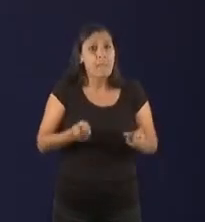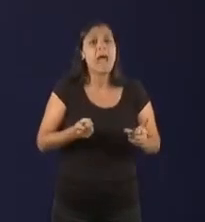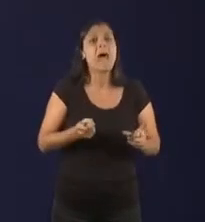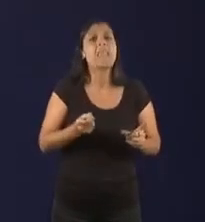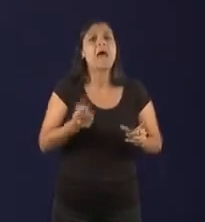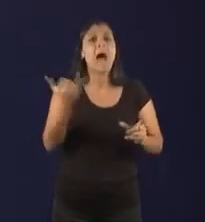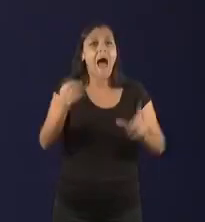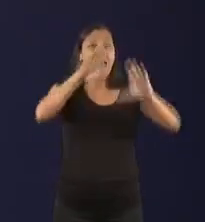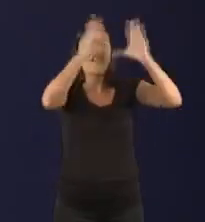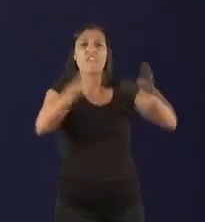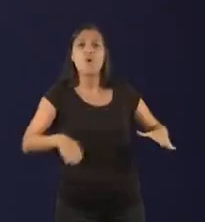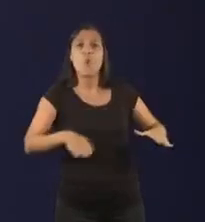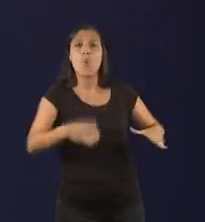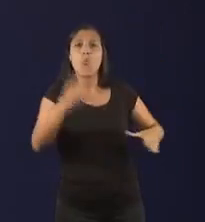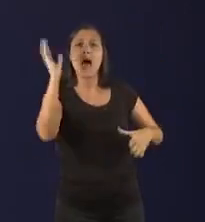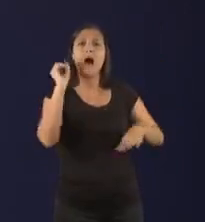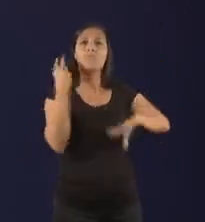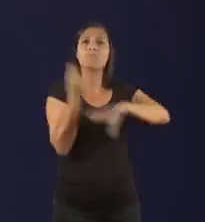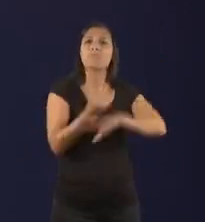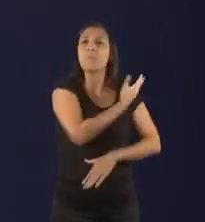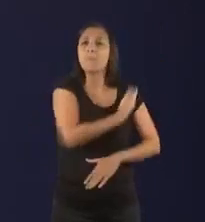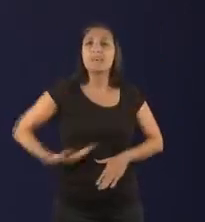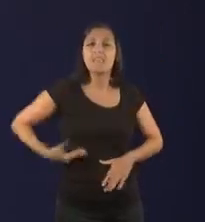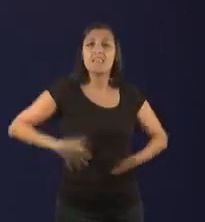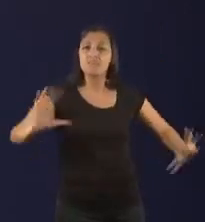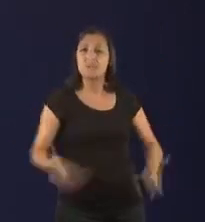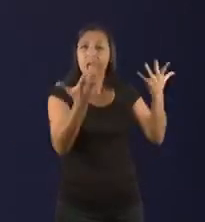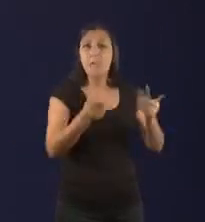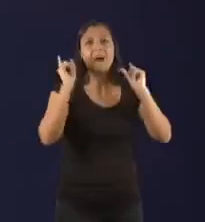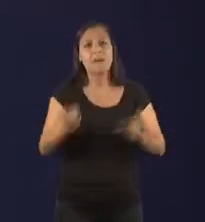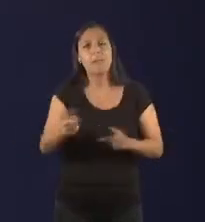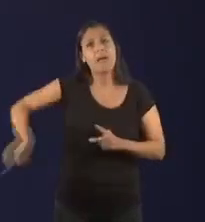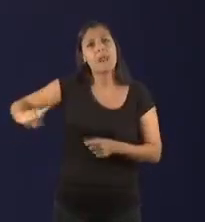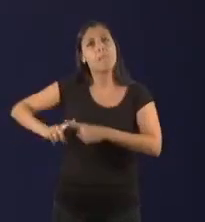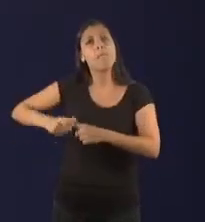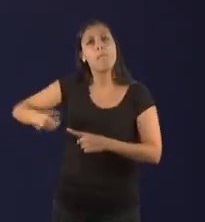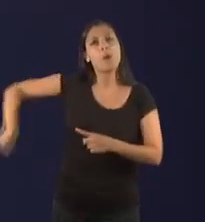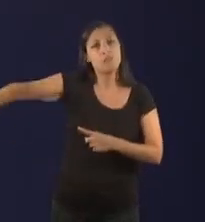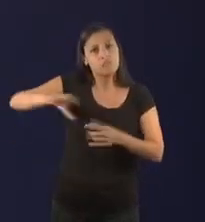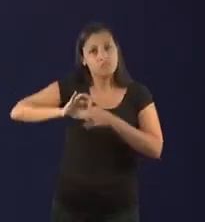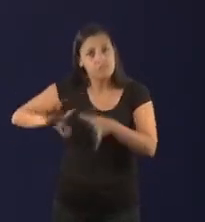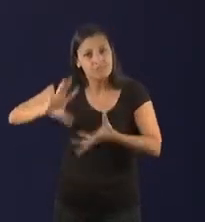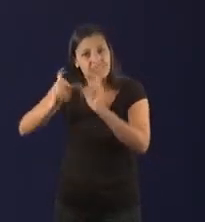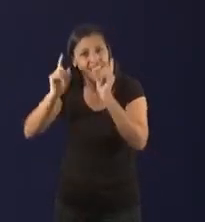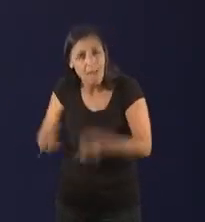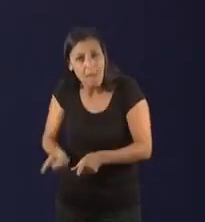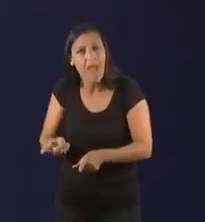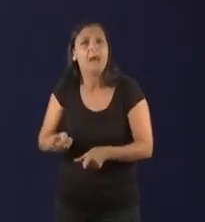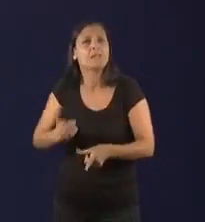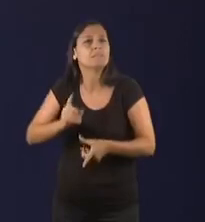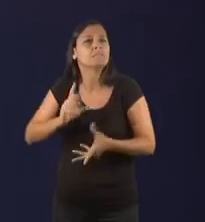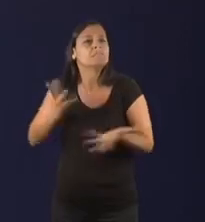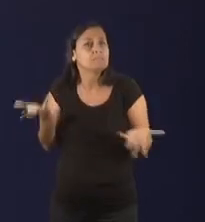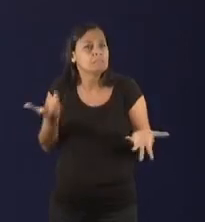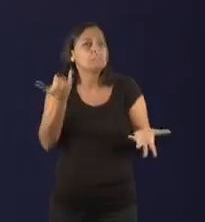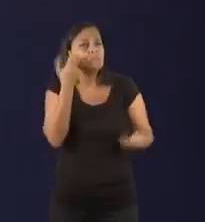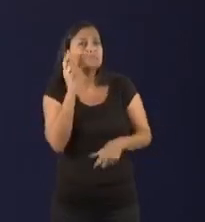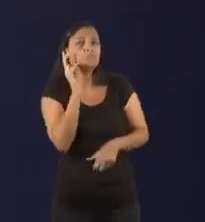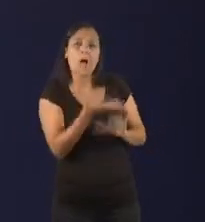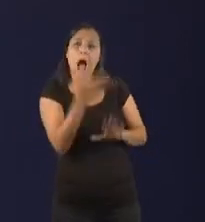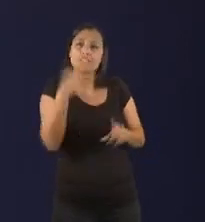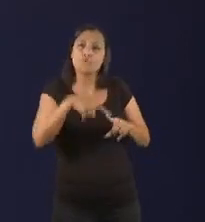presidente y vandalizaron la sede de un partido político democrático después de lo visto ayer